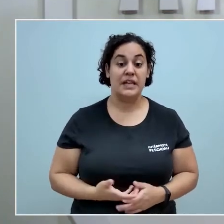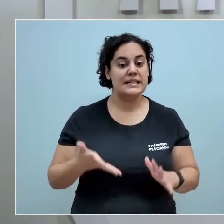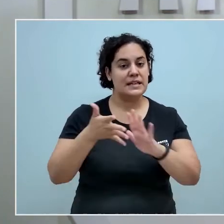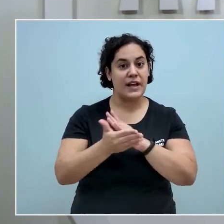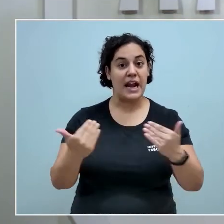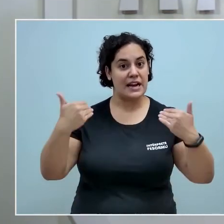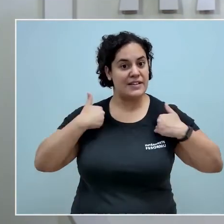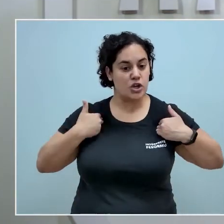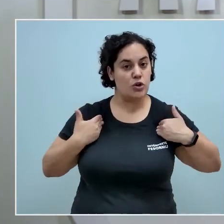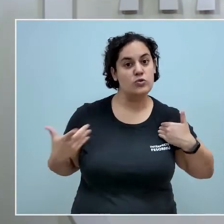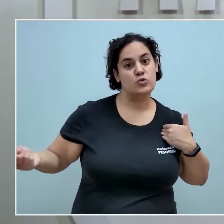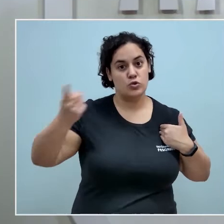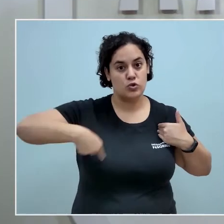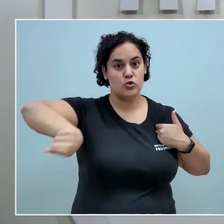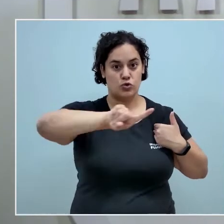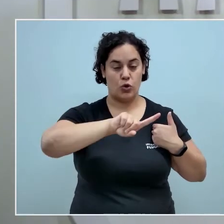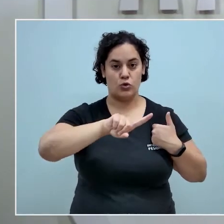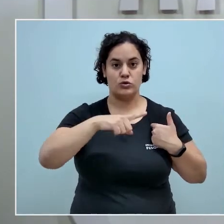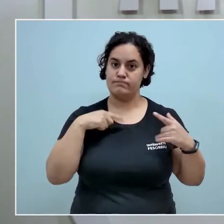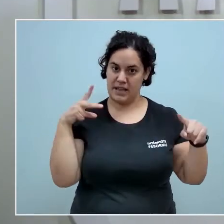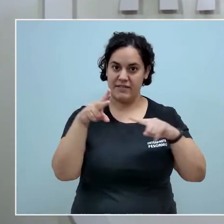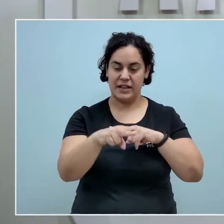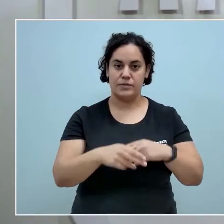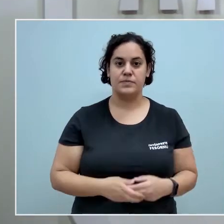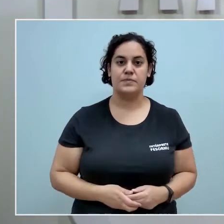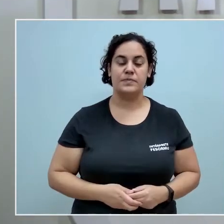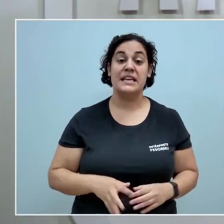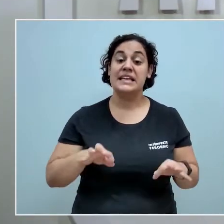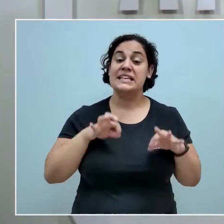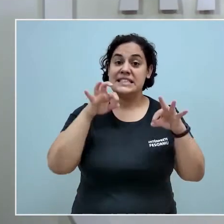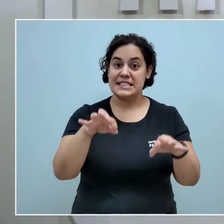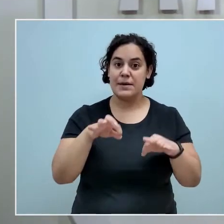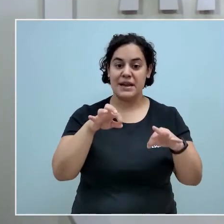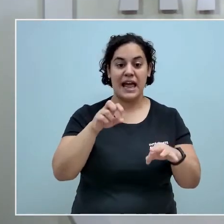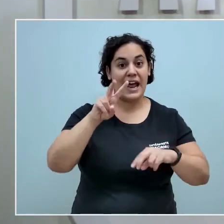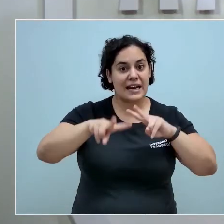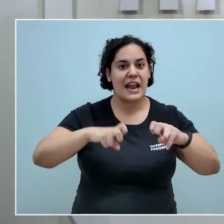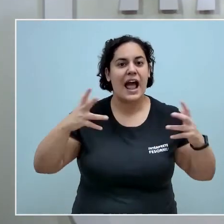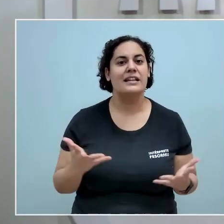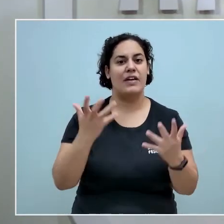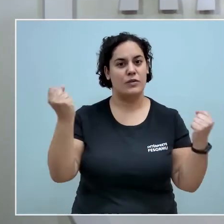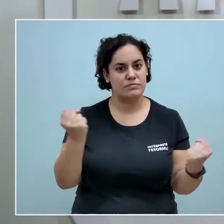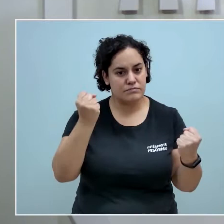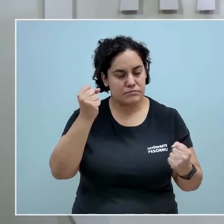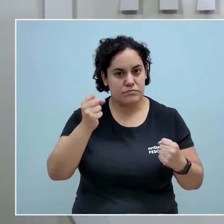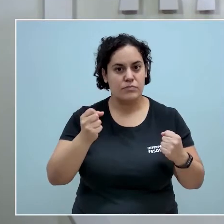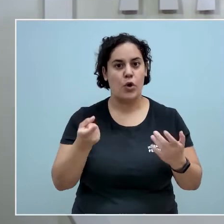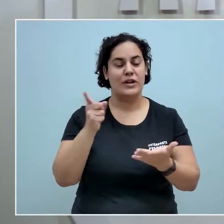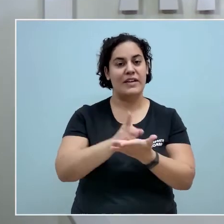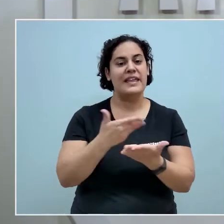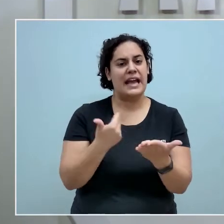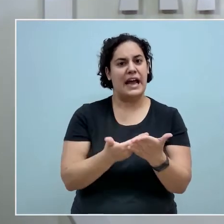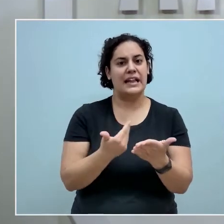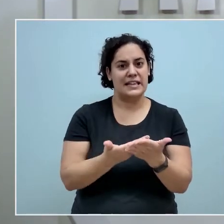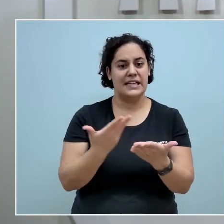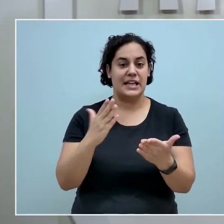de todos evitarlo. Siempre hemos mantenido que para esa reactivación de la economía y para protegernos con las máximas garantías de los